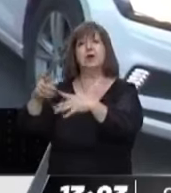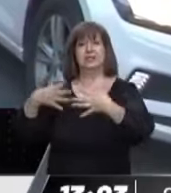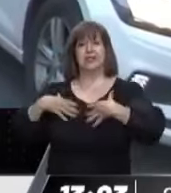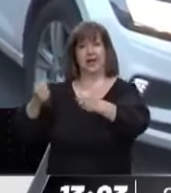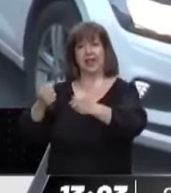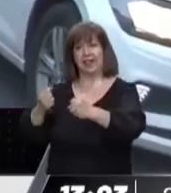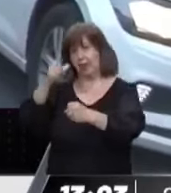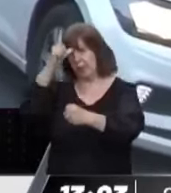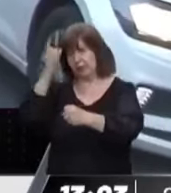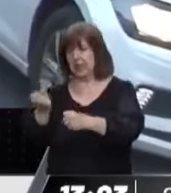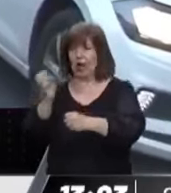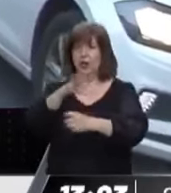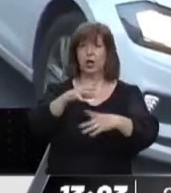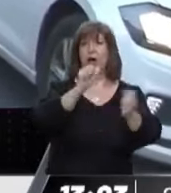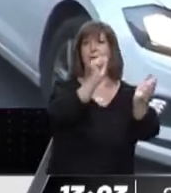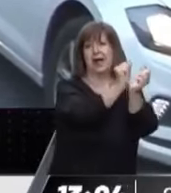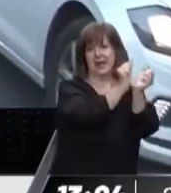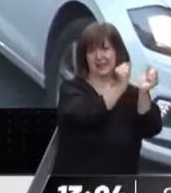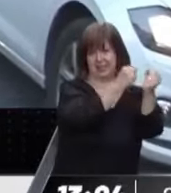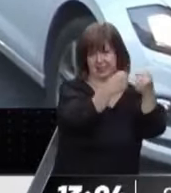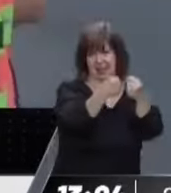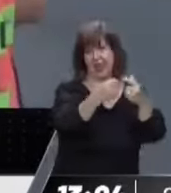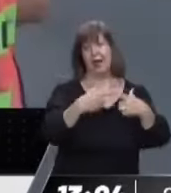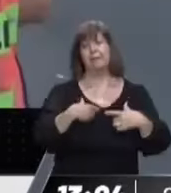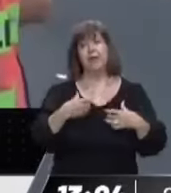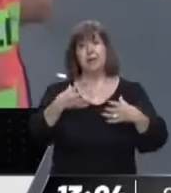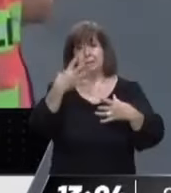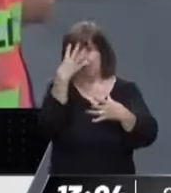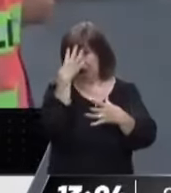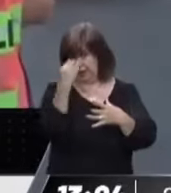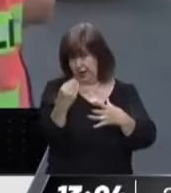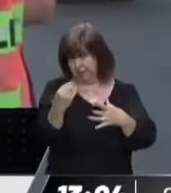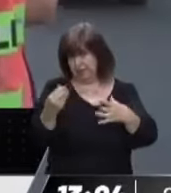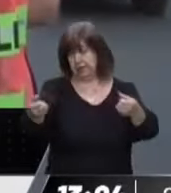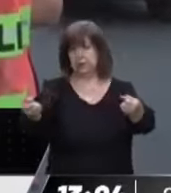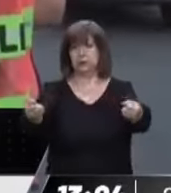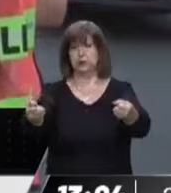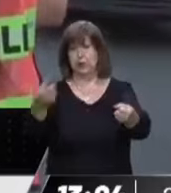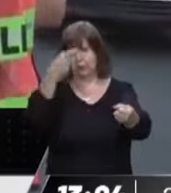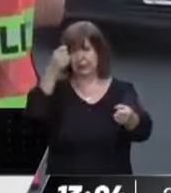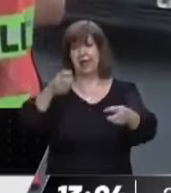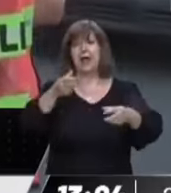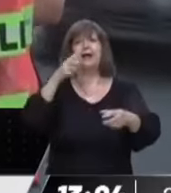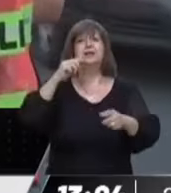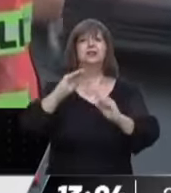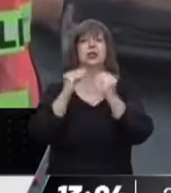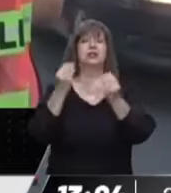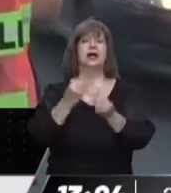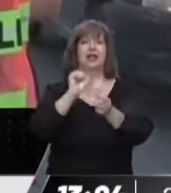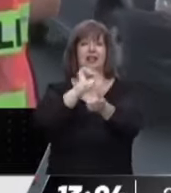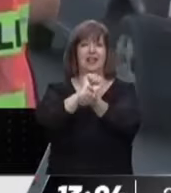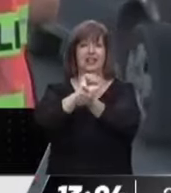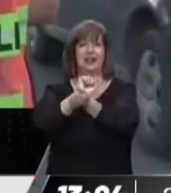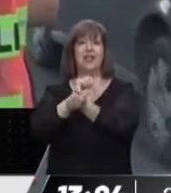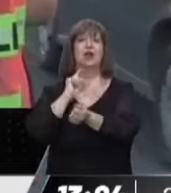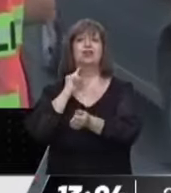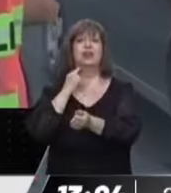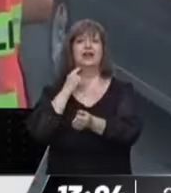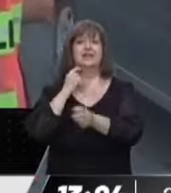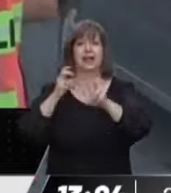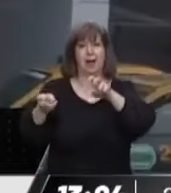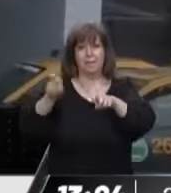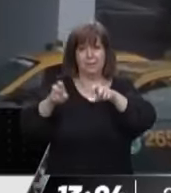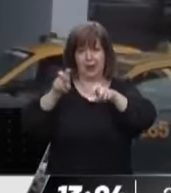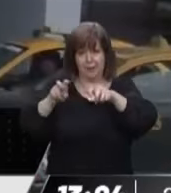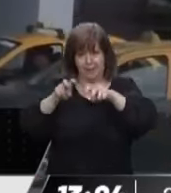policial. De esta manera entonces en el furgón se ubicó a las 13 personas. ¿Y qué pasó a partir de